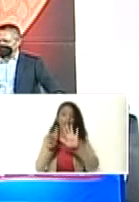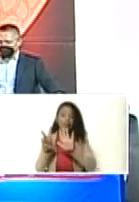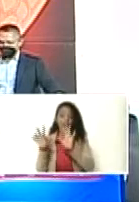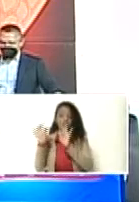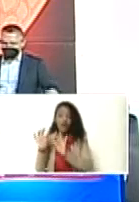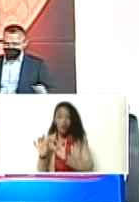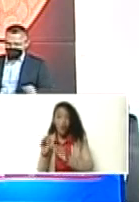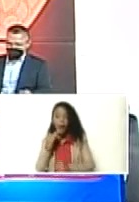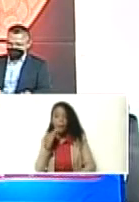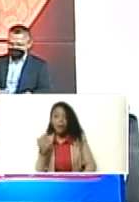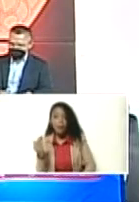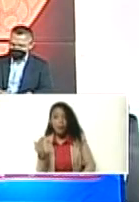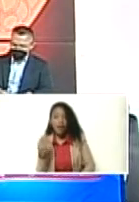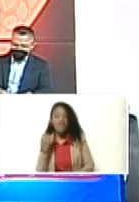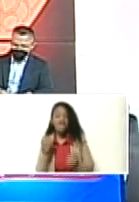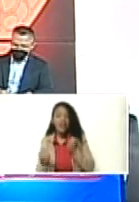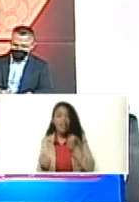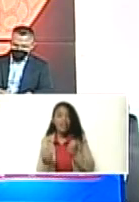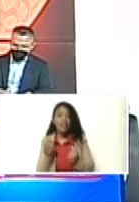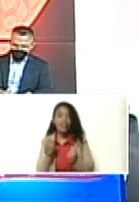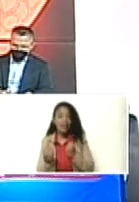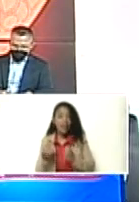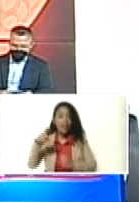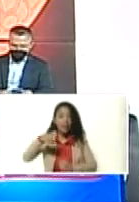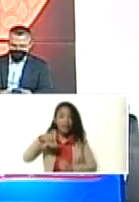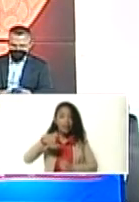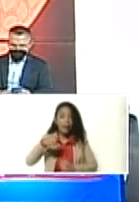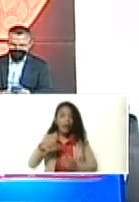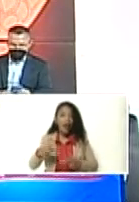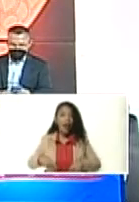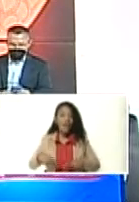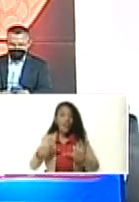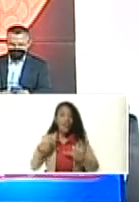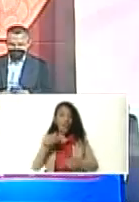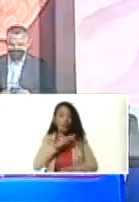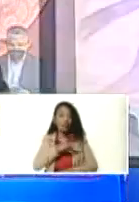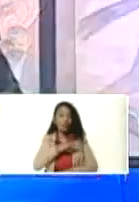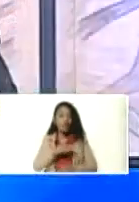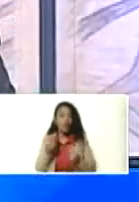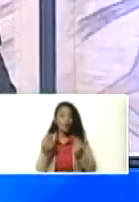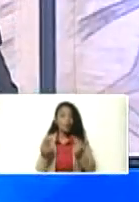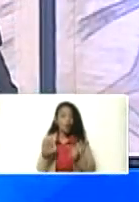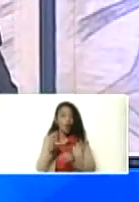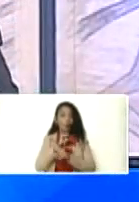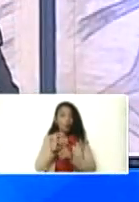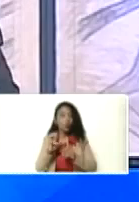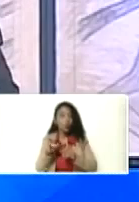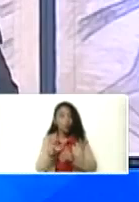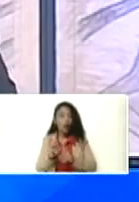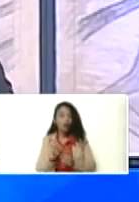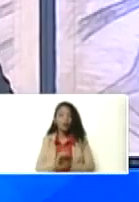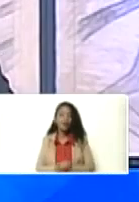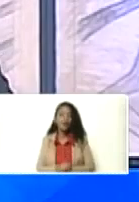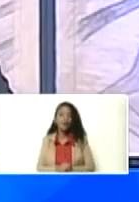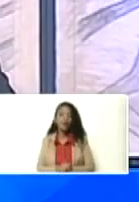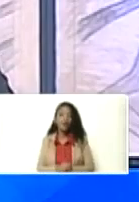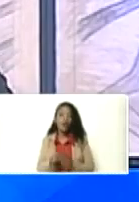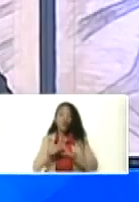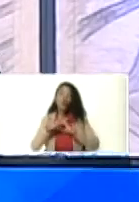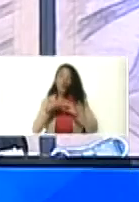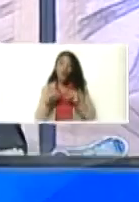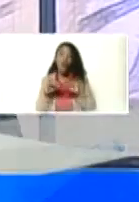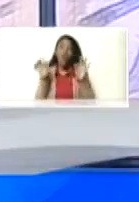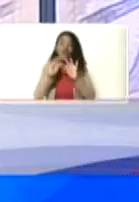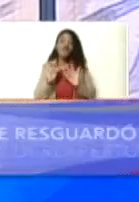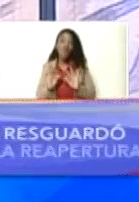permite la flexibilización necesaria para la vida social, económica, cultural, con todos los